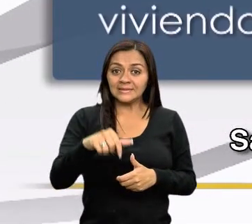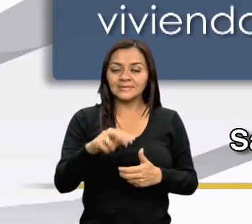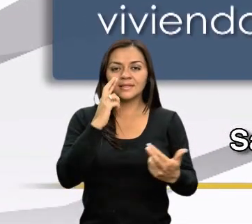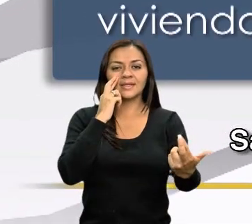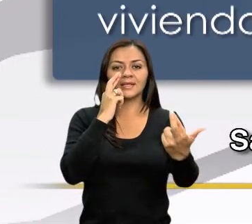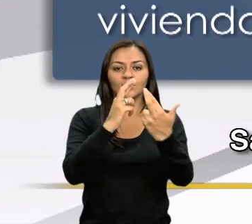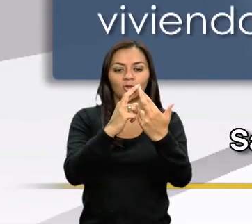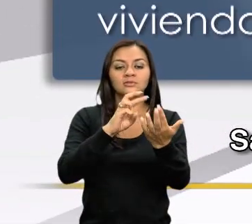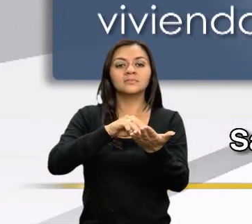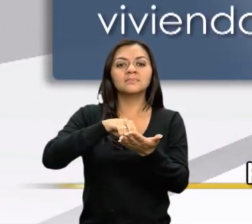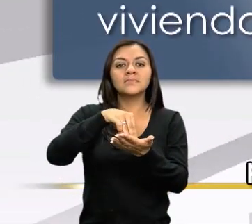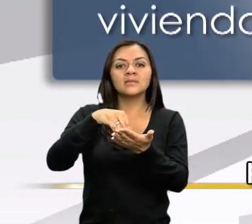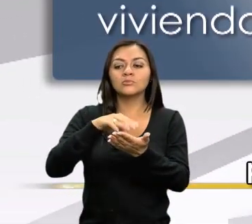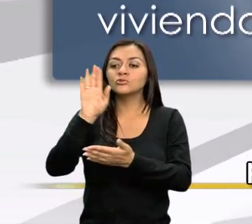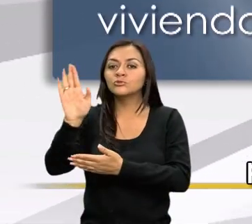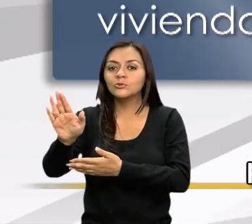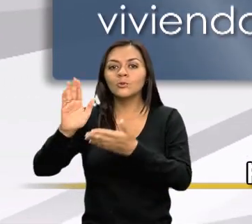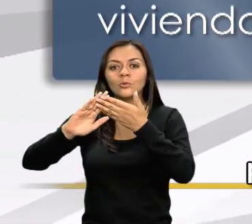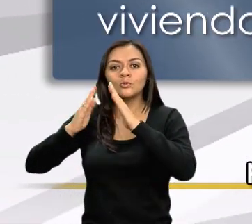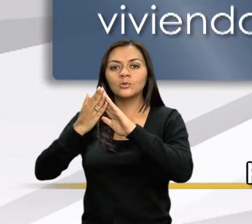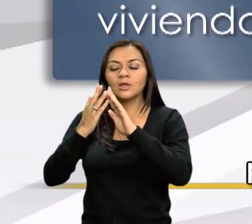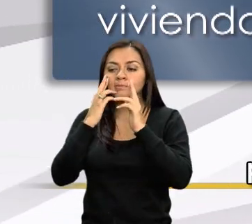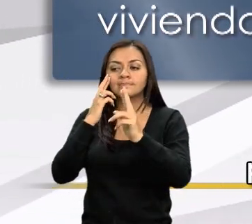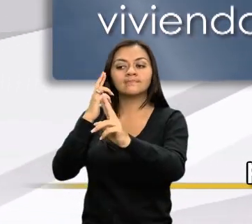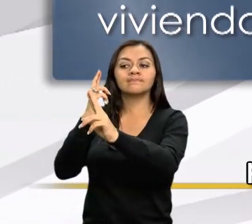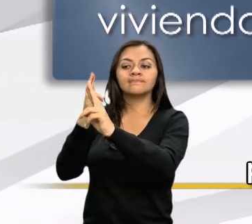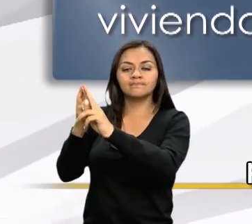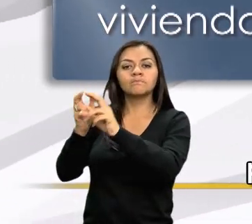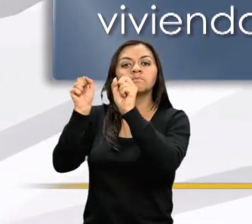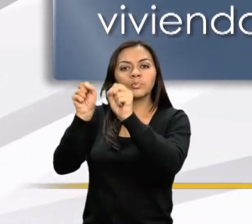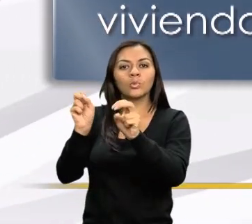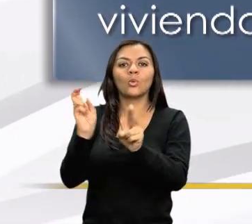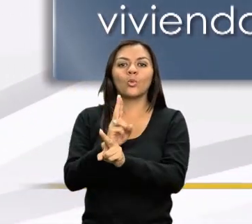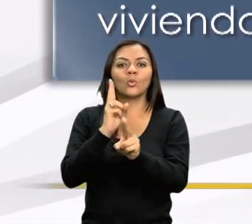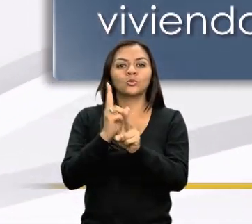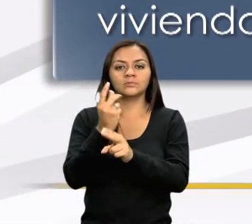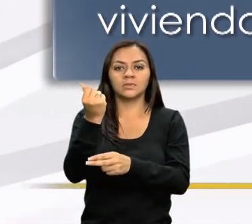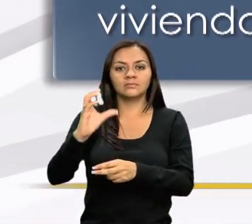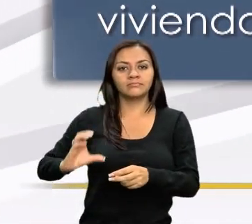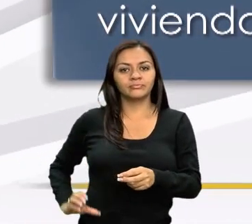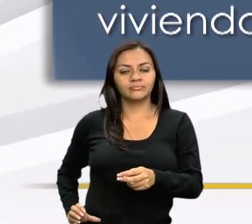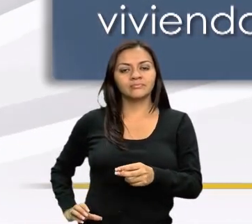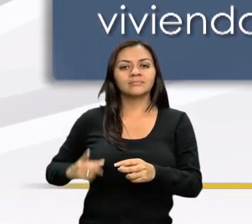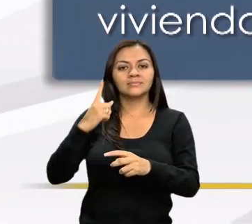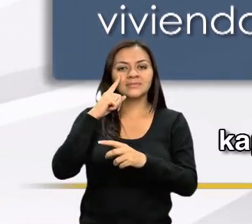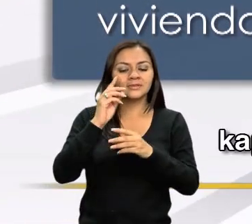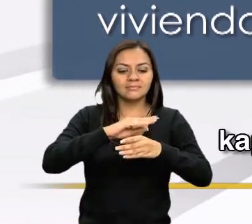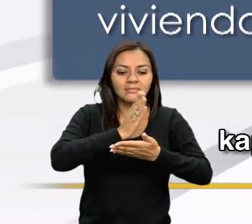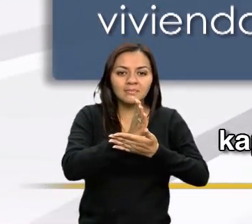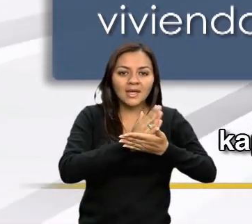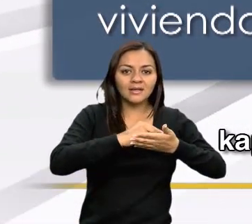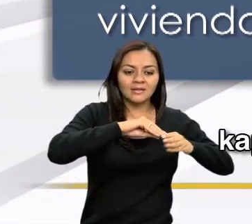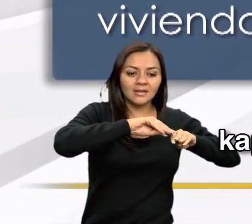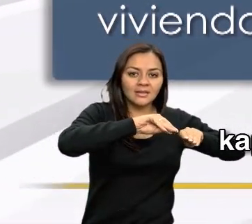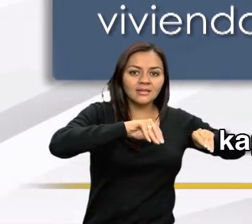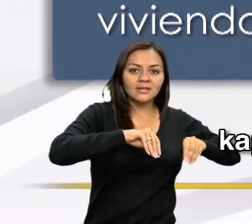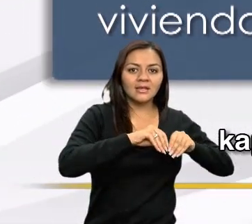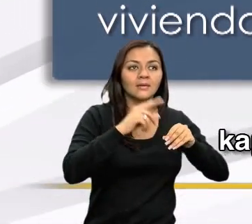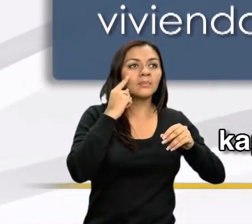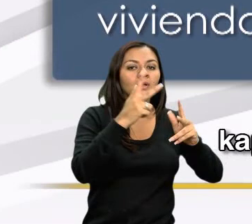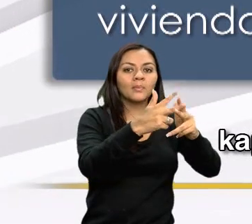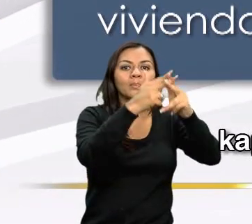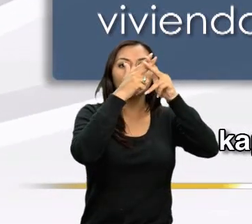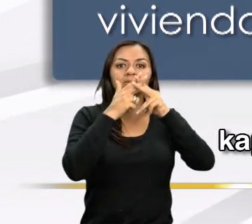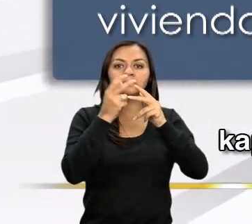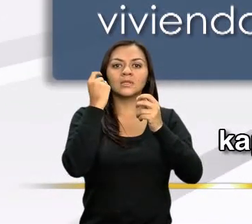Permite reconocer a los miembros de las comunas y comunidades el derecho de uso y usufructo de una parte de la tierra comunal para acceder a